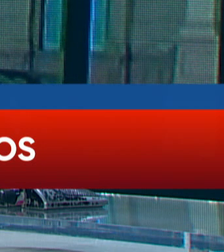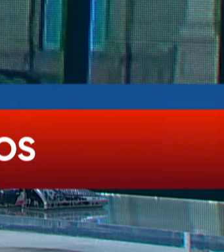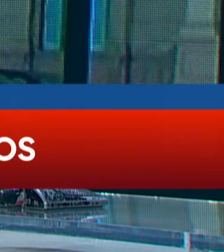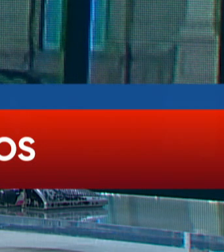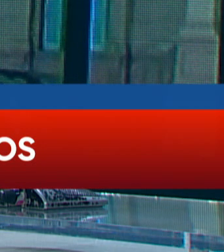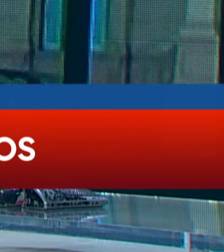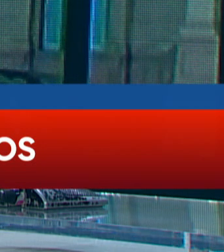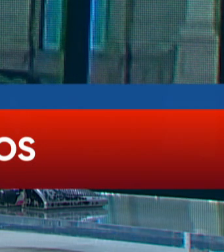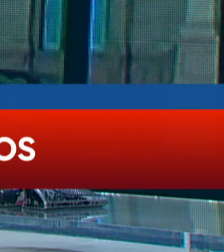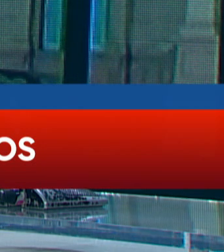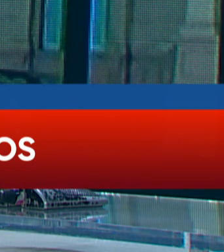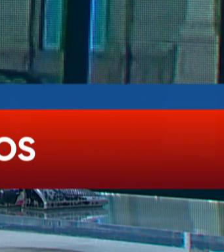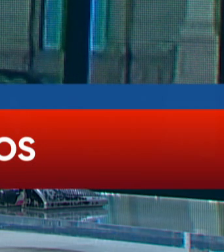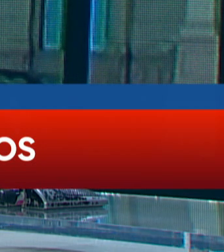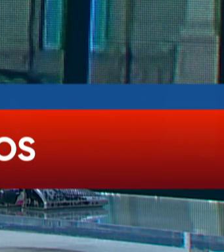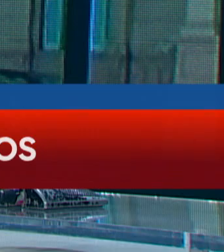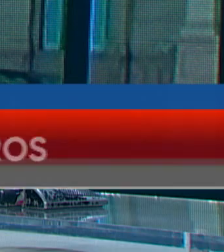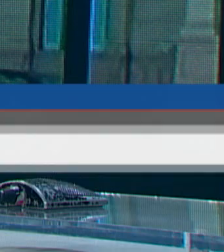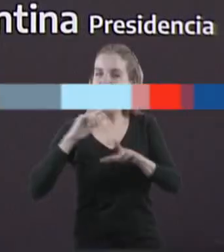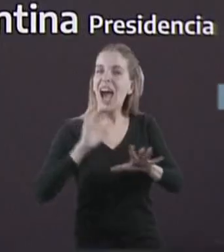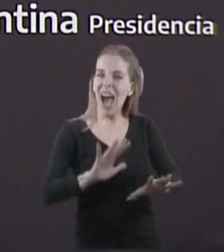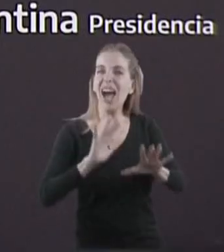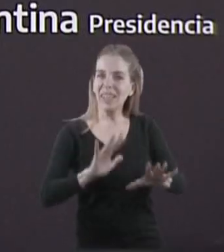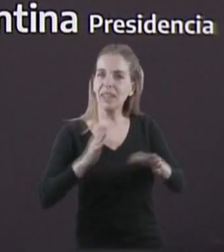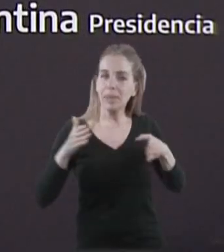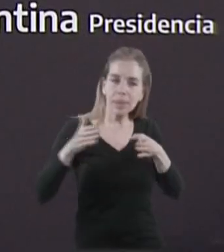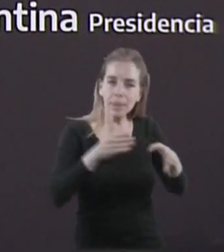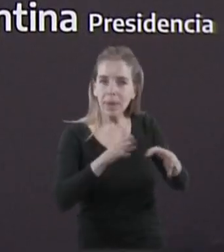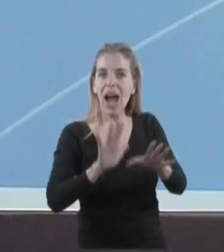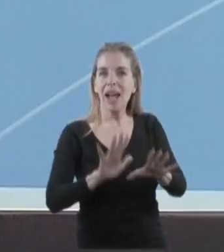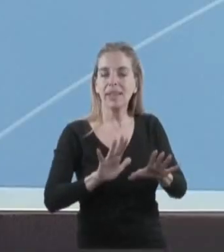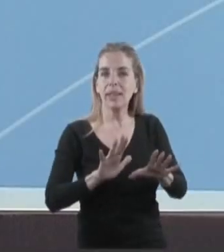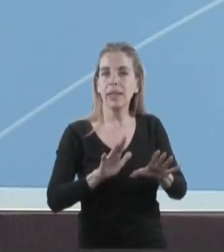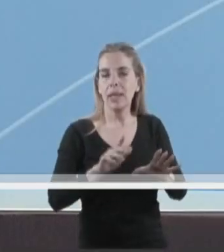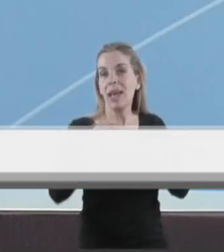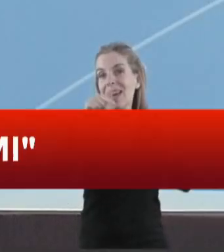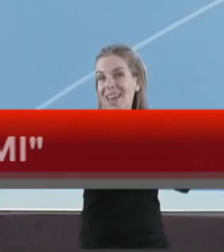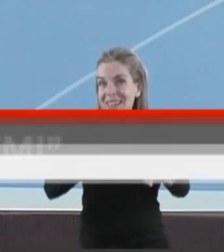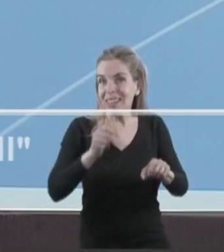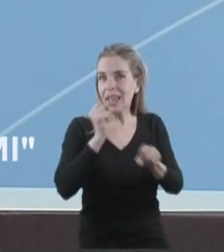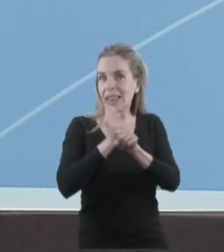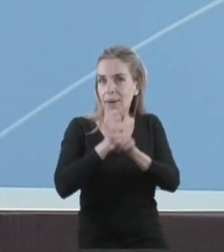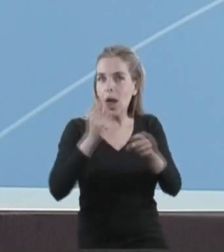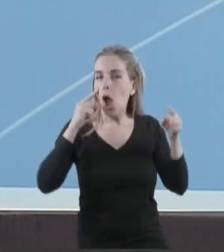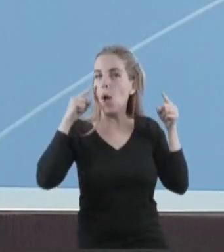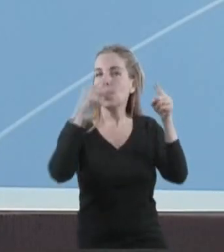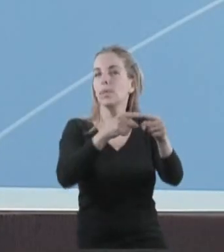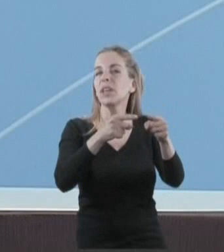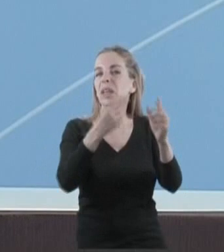vos también des tu análisis. Lo comentamos, dale. Esta es una agenda que requiere de